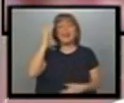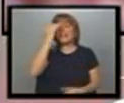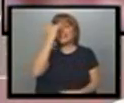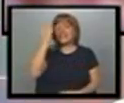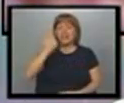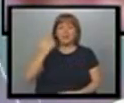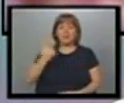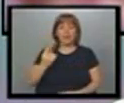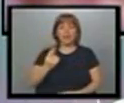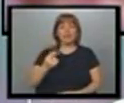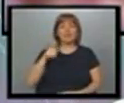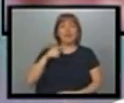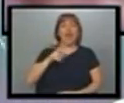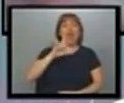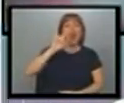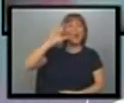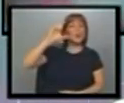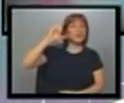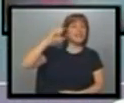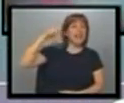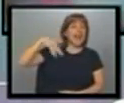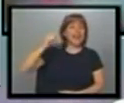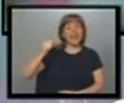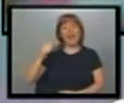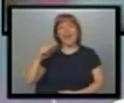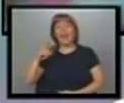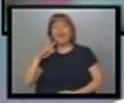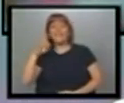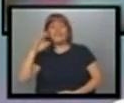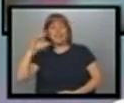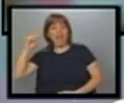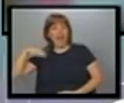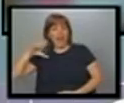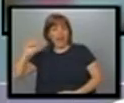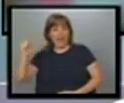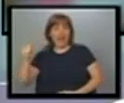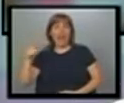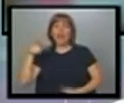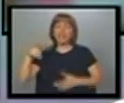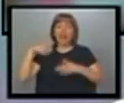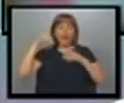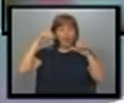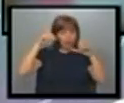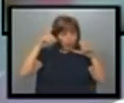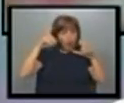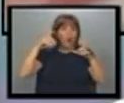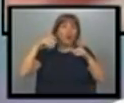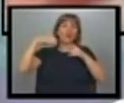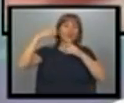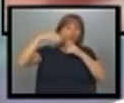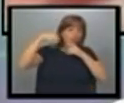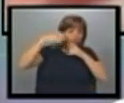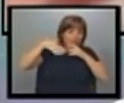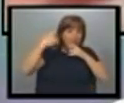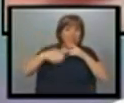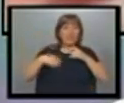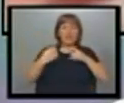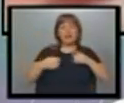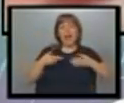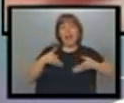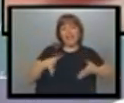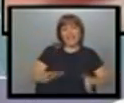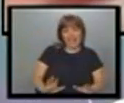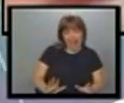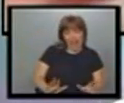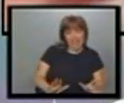y Bianca Fernández. Ella grabó, ella filmó, ella sacó fotos de cada uno de los momentos desde que nacieron estas